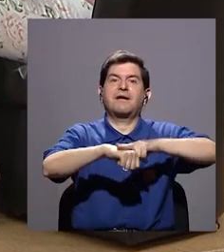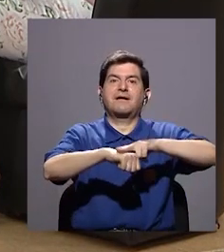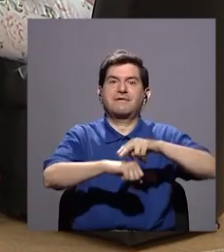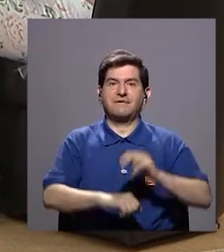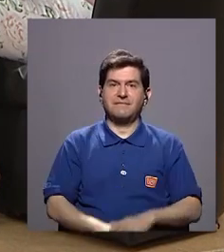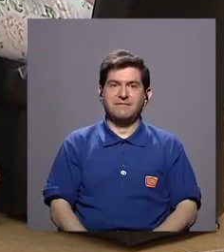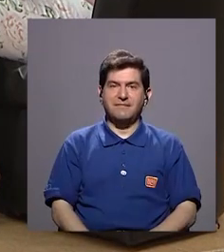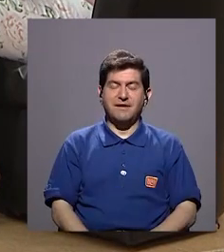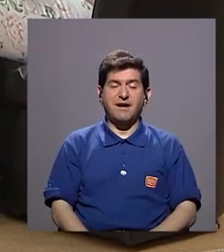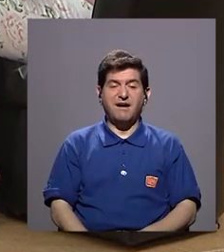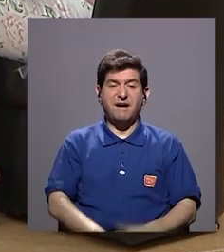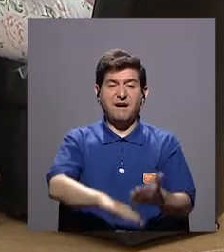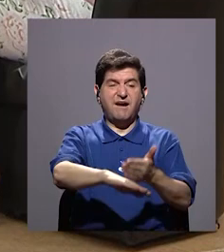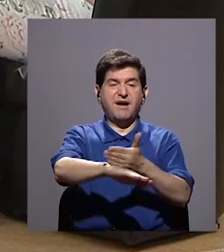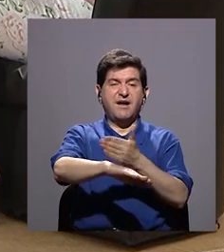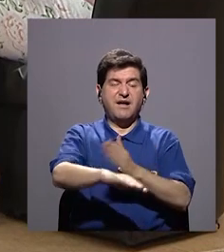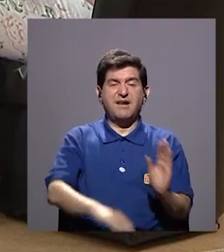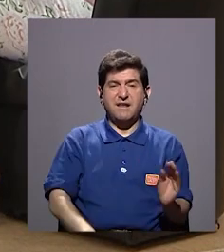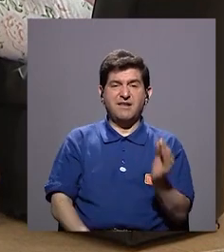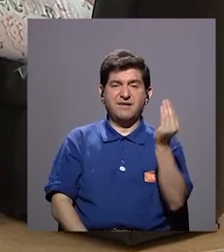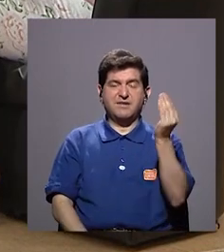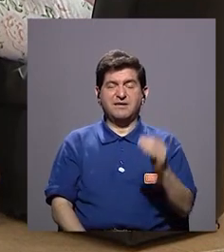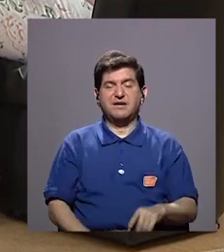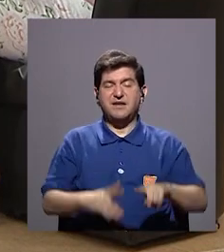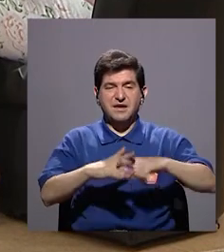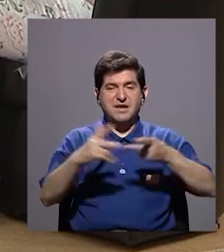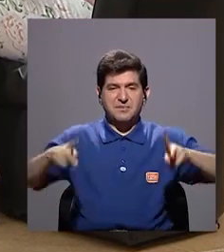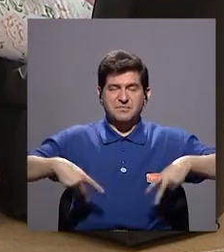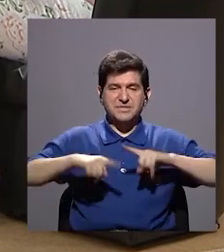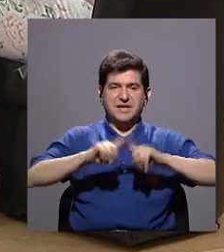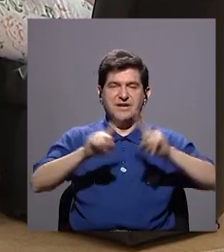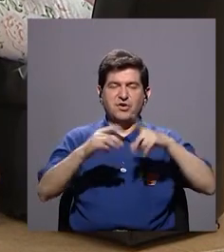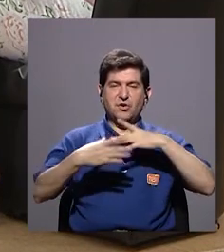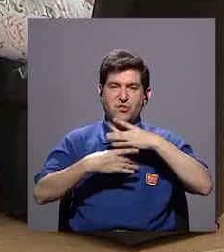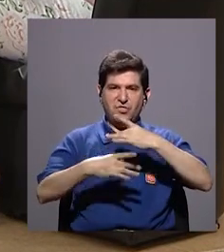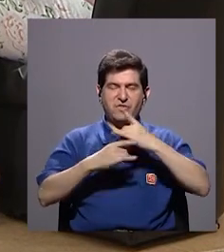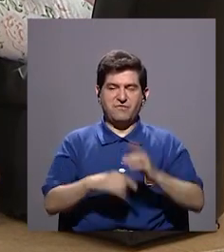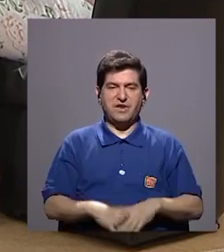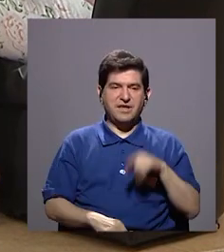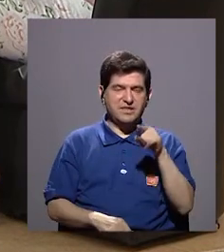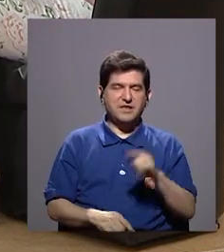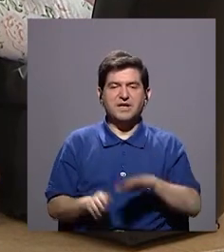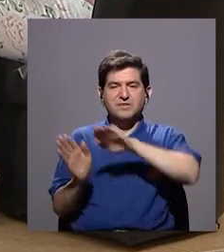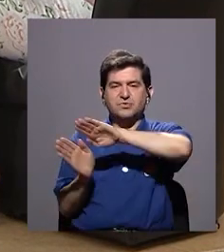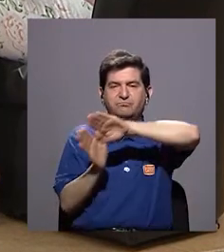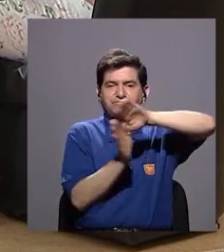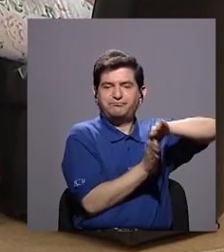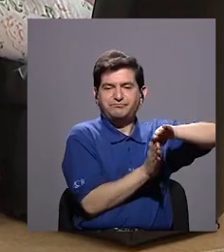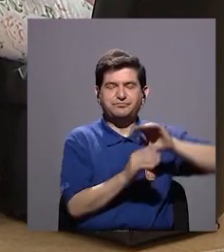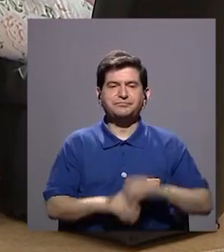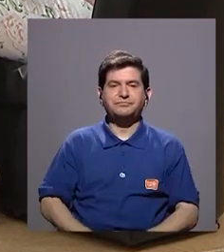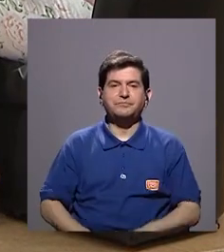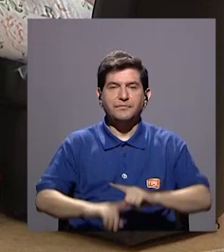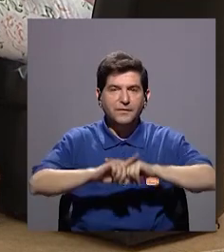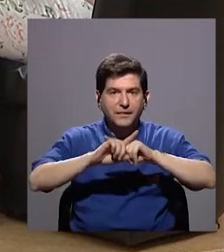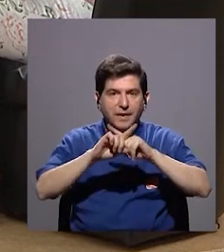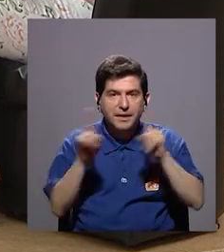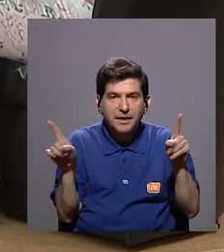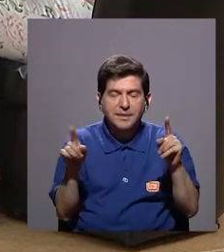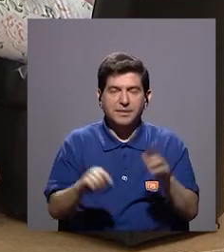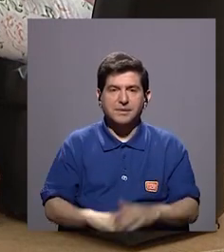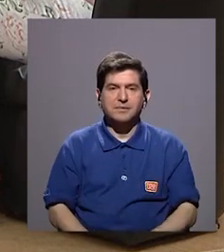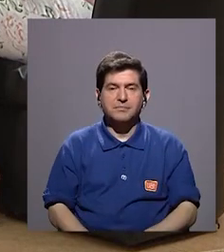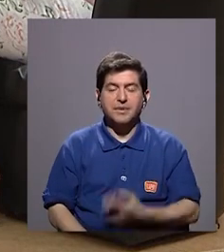natural, crecemos y empezamos la vida con otros intereses, y eso como que lo haces a un lado. Pero